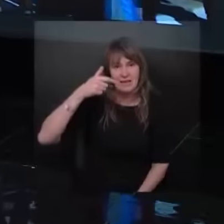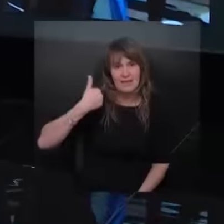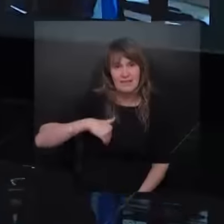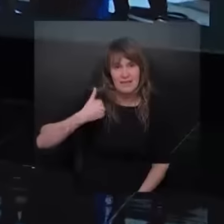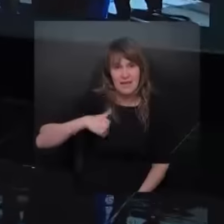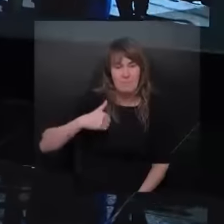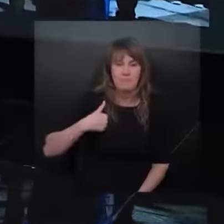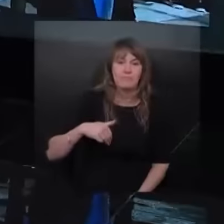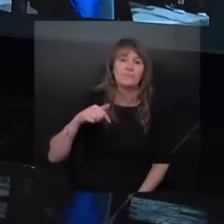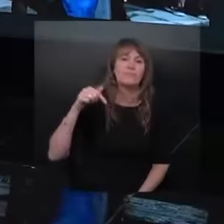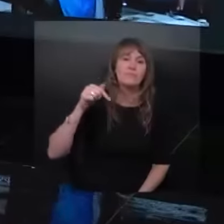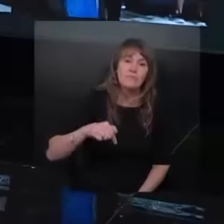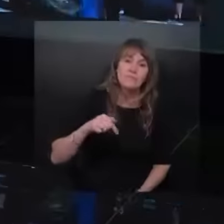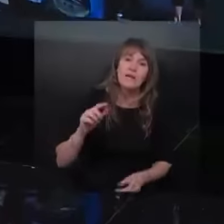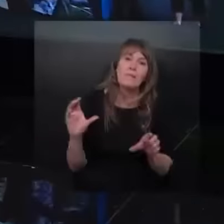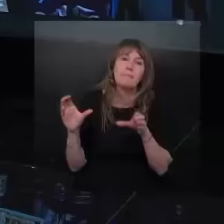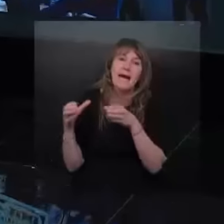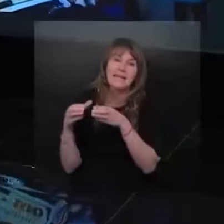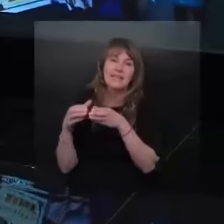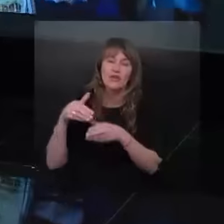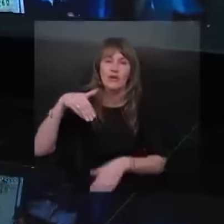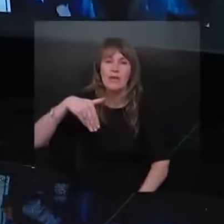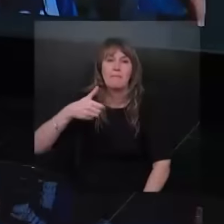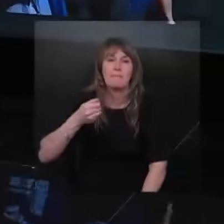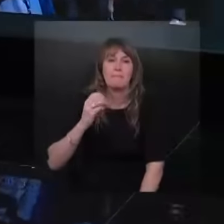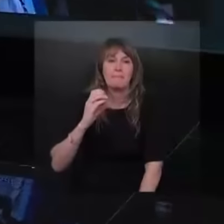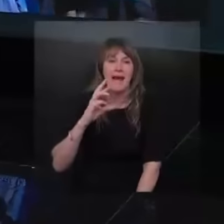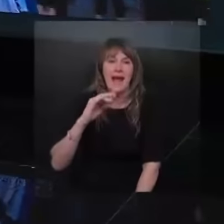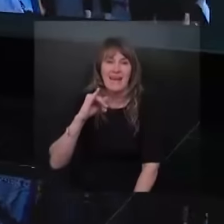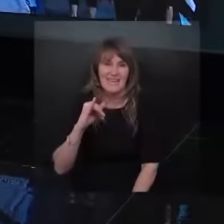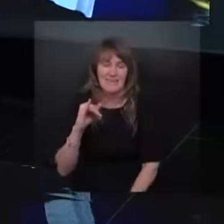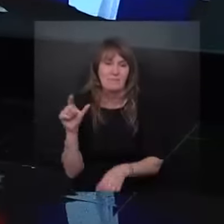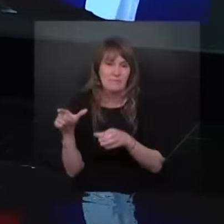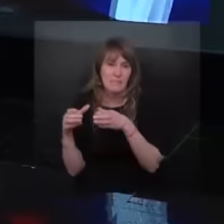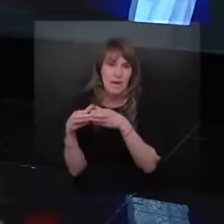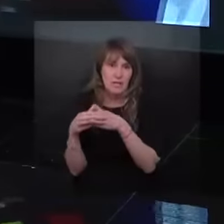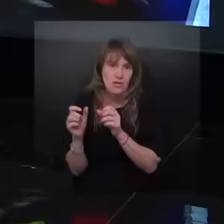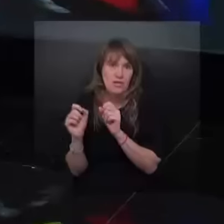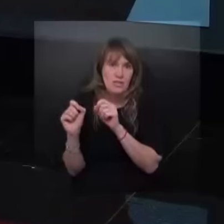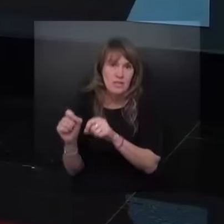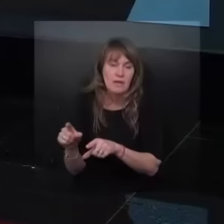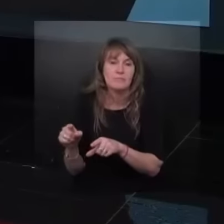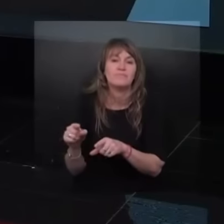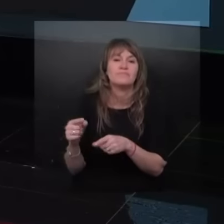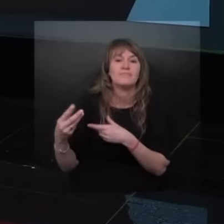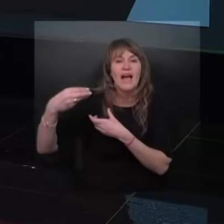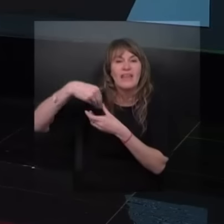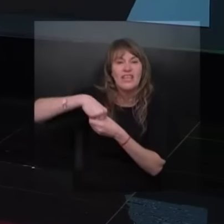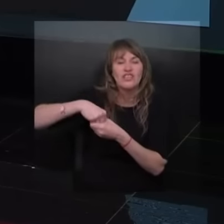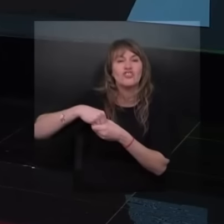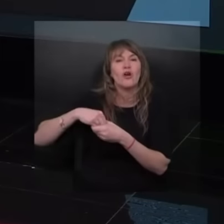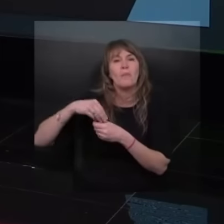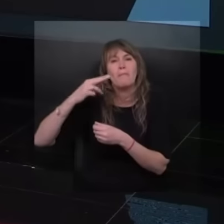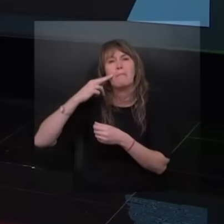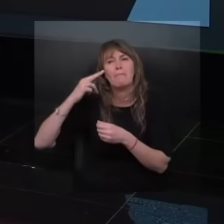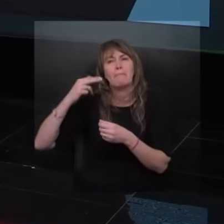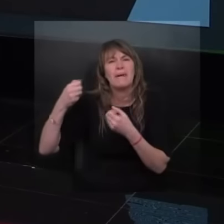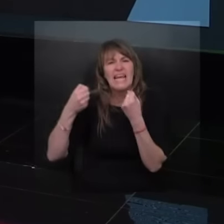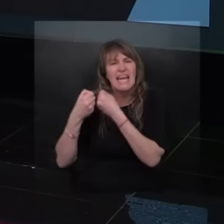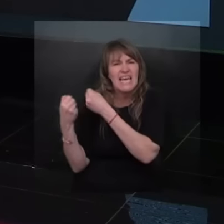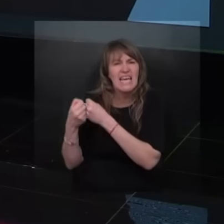hoy el Pro el partido de Mauricio macri con El estallido o la implosión mejor dicho que tuvo interna a raíz de una pelea y una